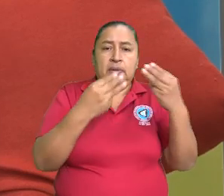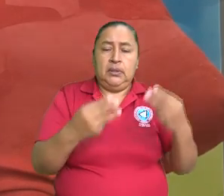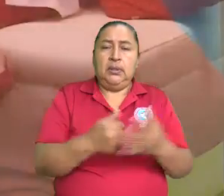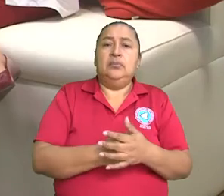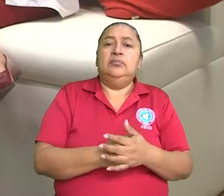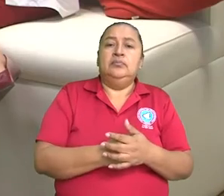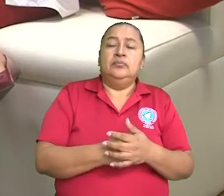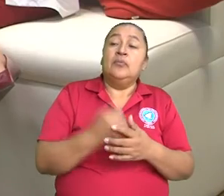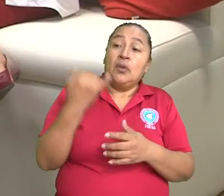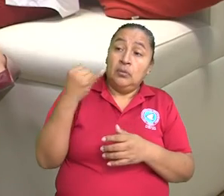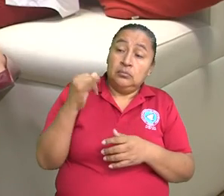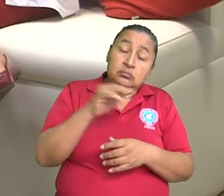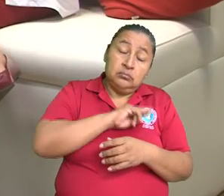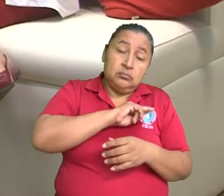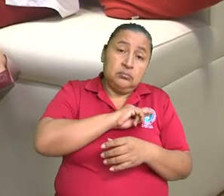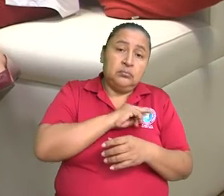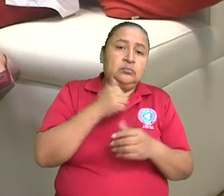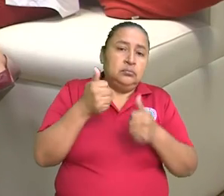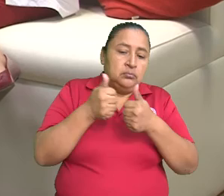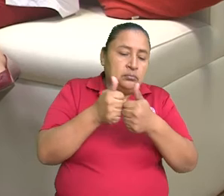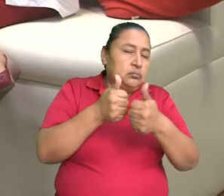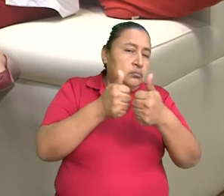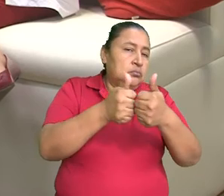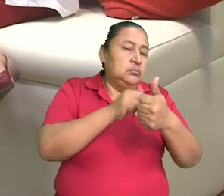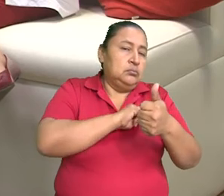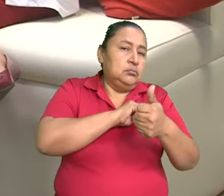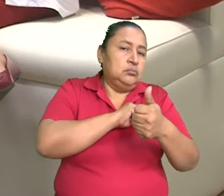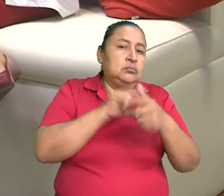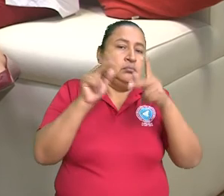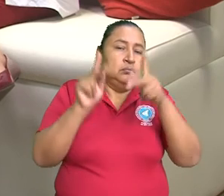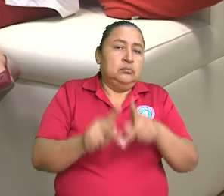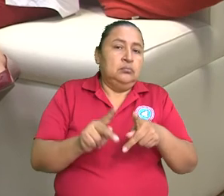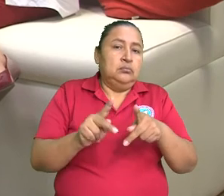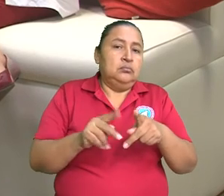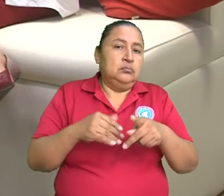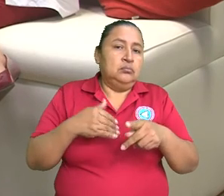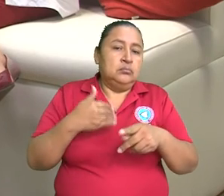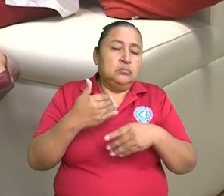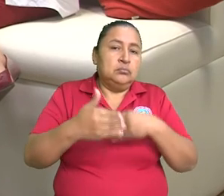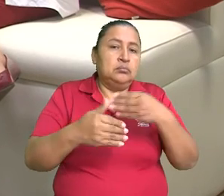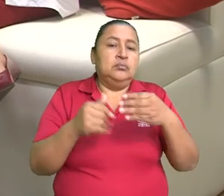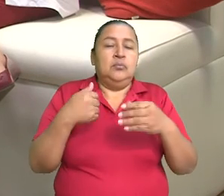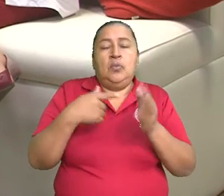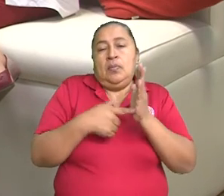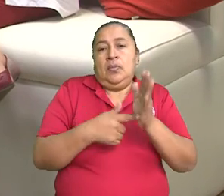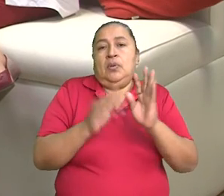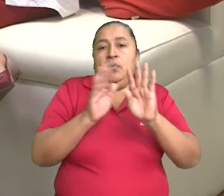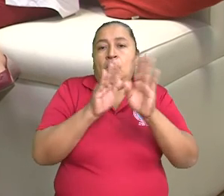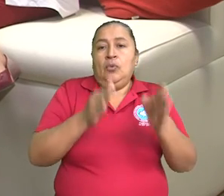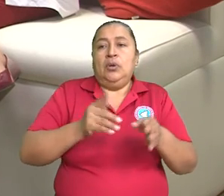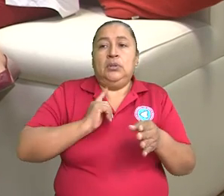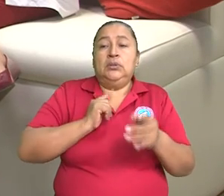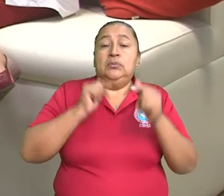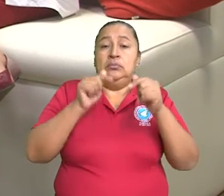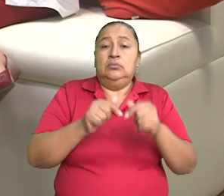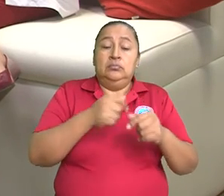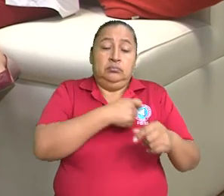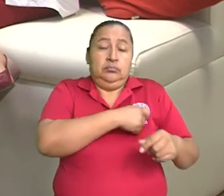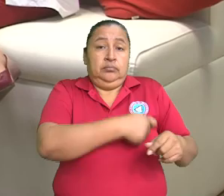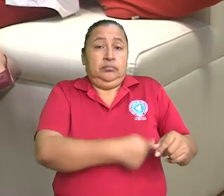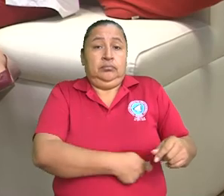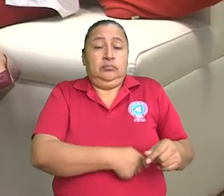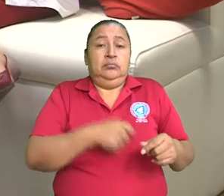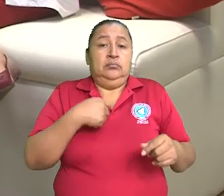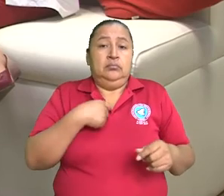Obviamente, y hay un seguimiento. Una persona que está, una mujer, por ejemplo, que está tratándose en el Berta y